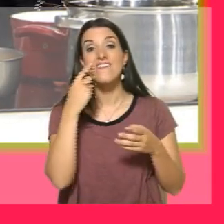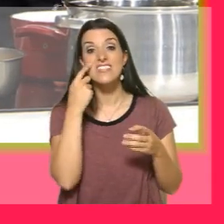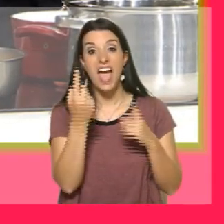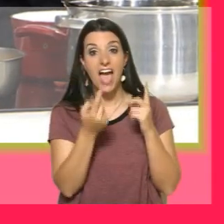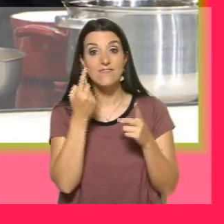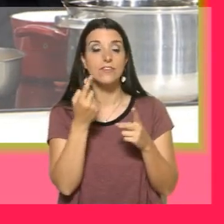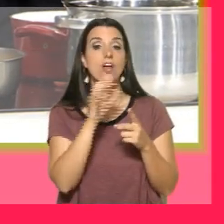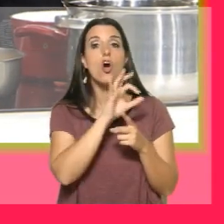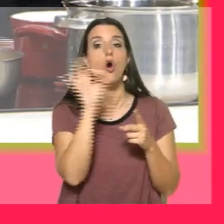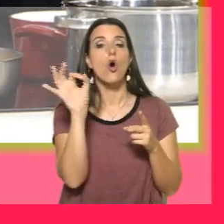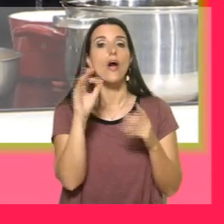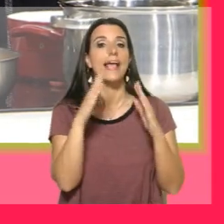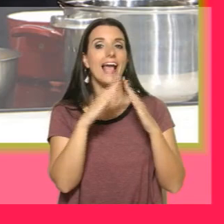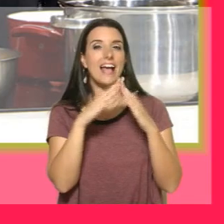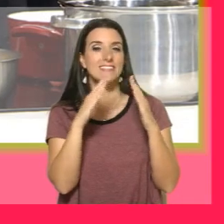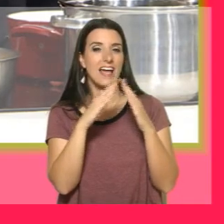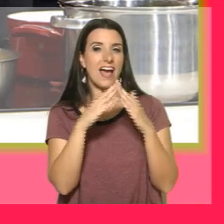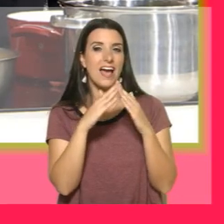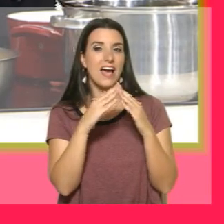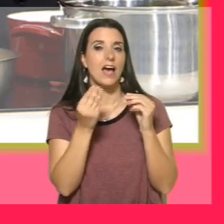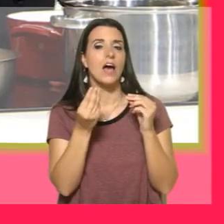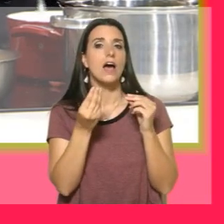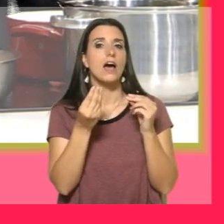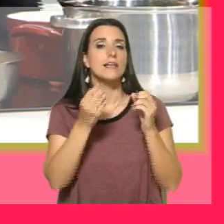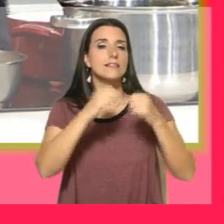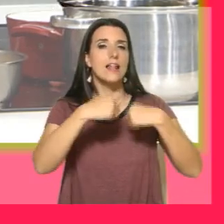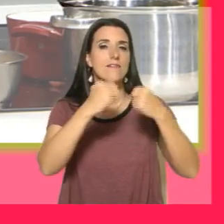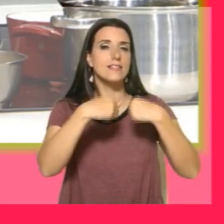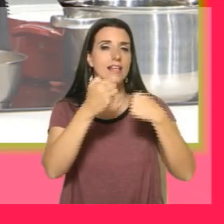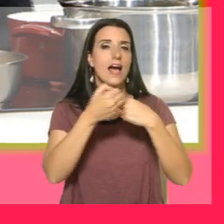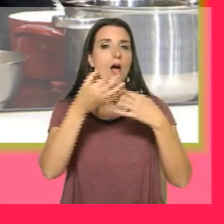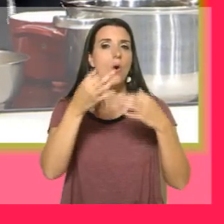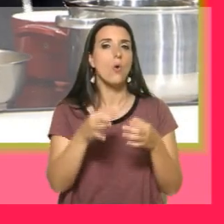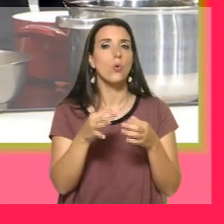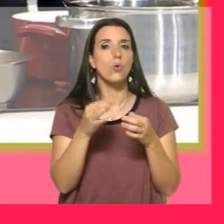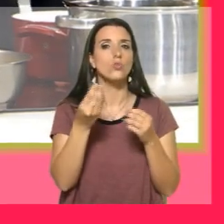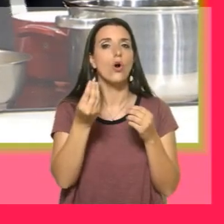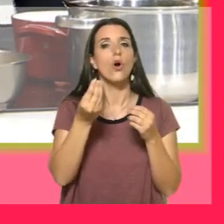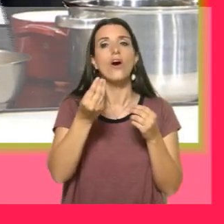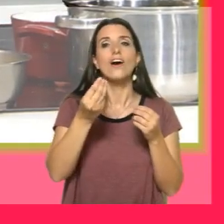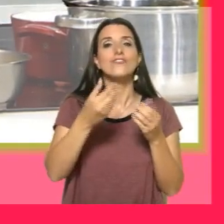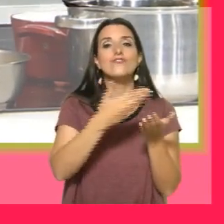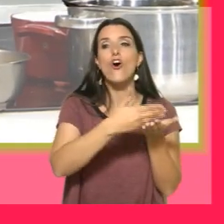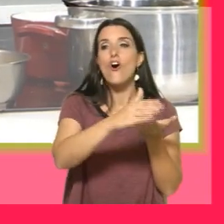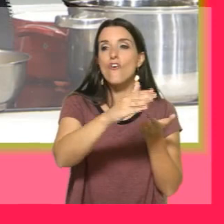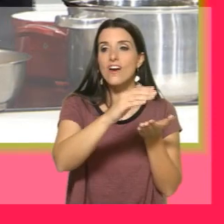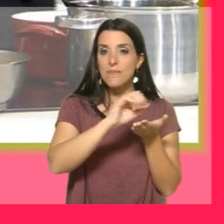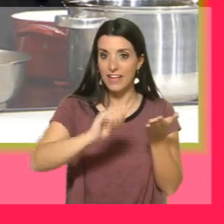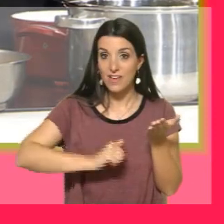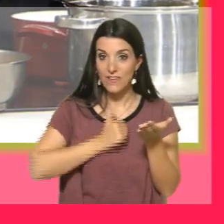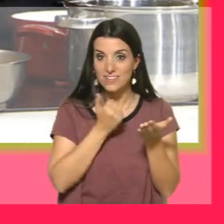toma o viene en casa, como no somos de tomar mucho, viene cerveza, traes cerveza y te queda cerveza. Esa me encanta, la puedes usar.